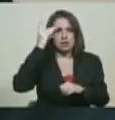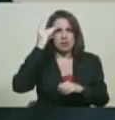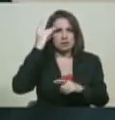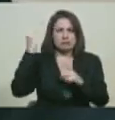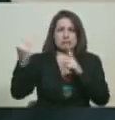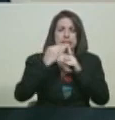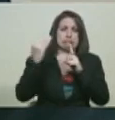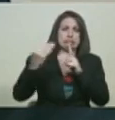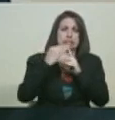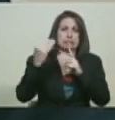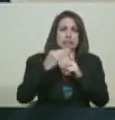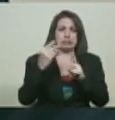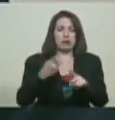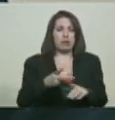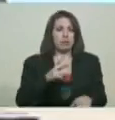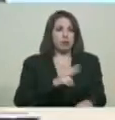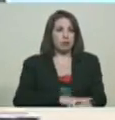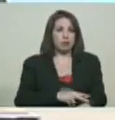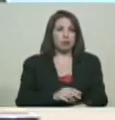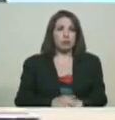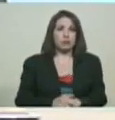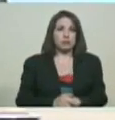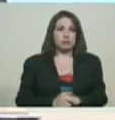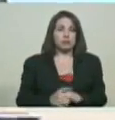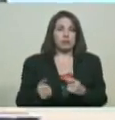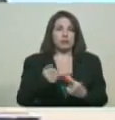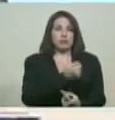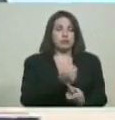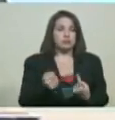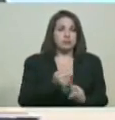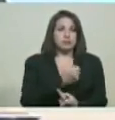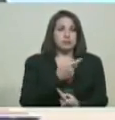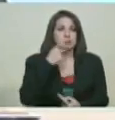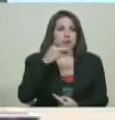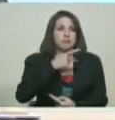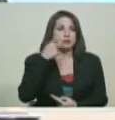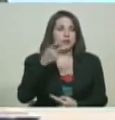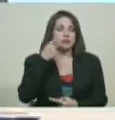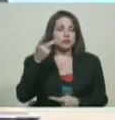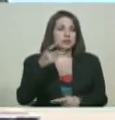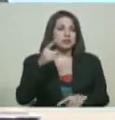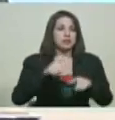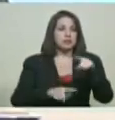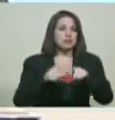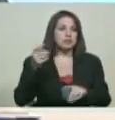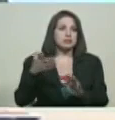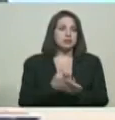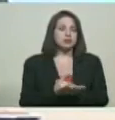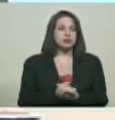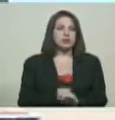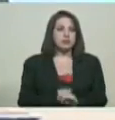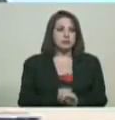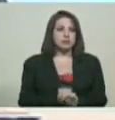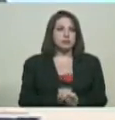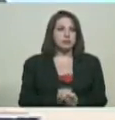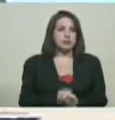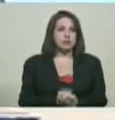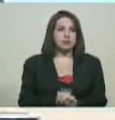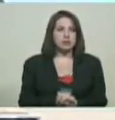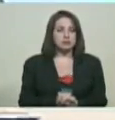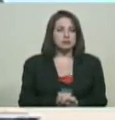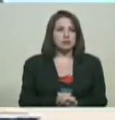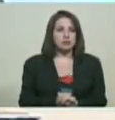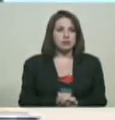peor de la violencia política de la cuarta república son hijos de un